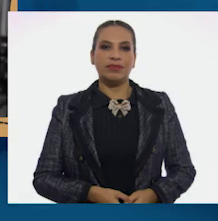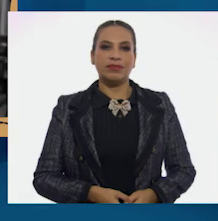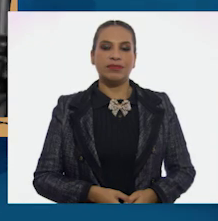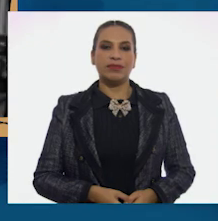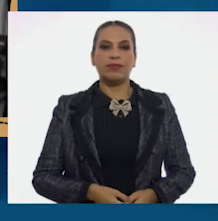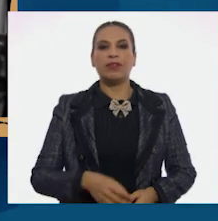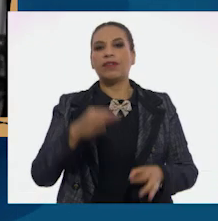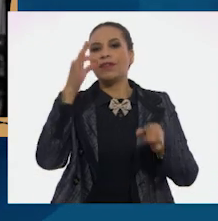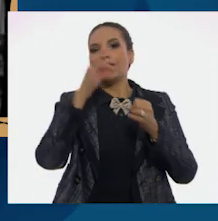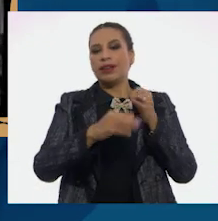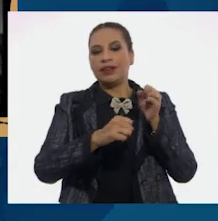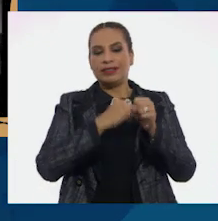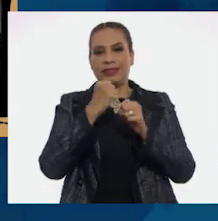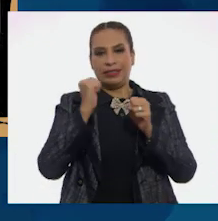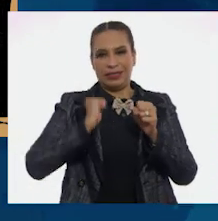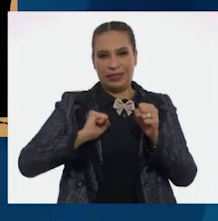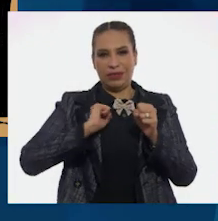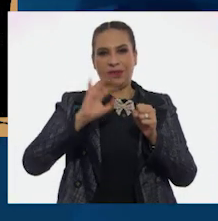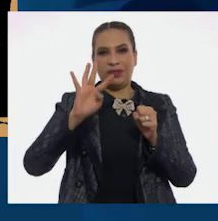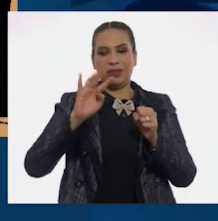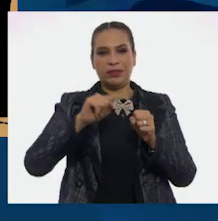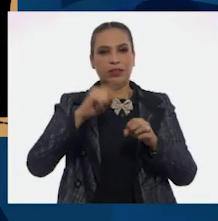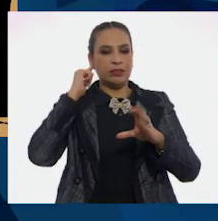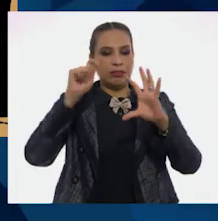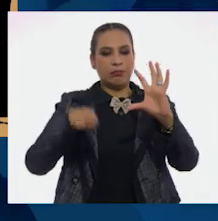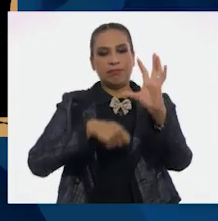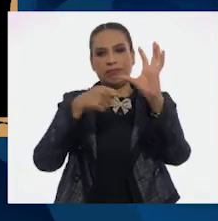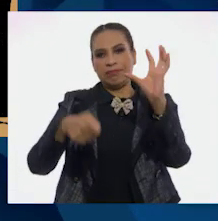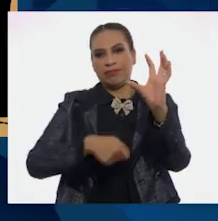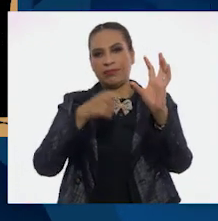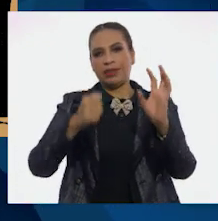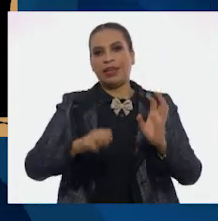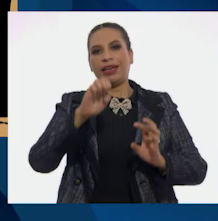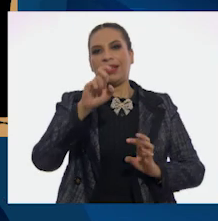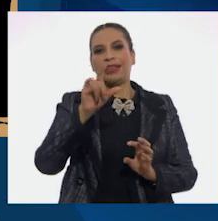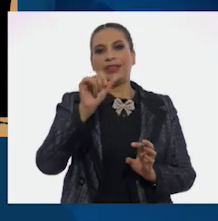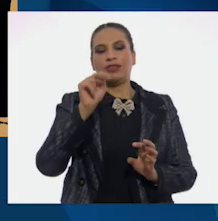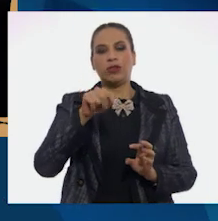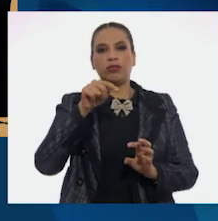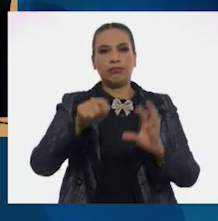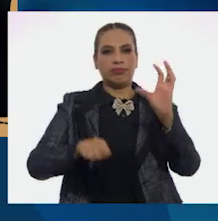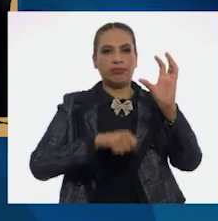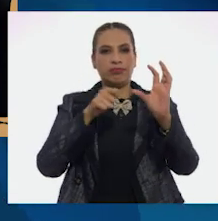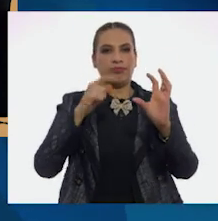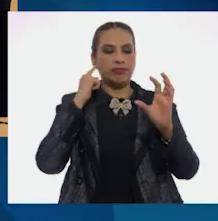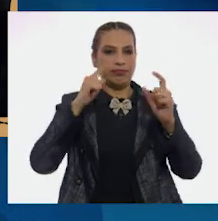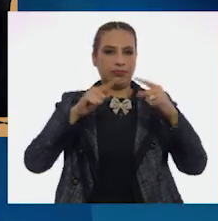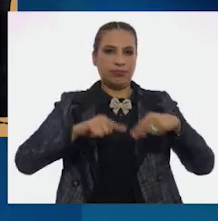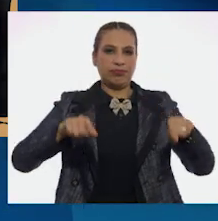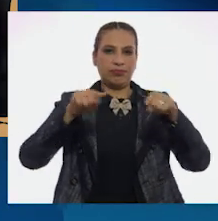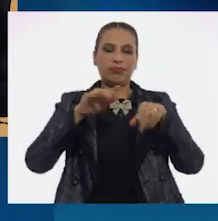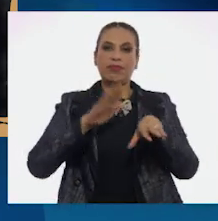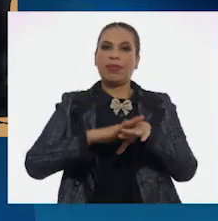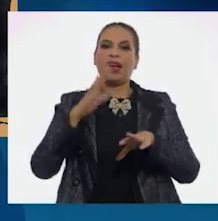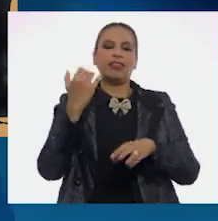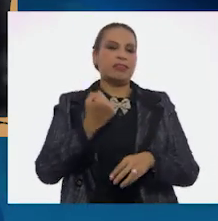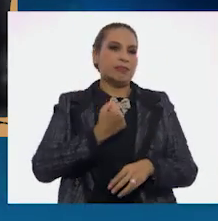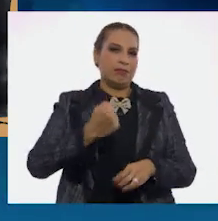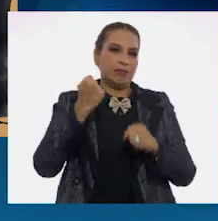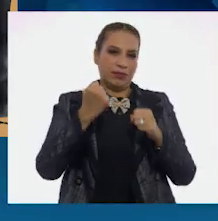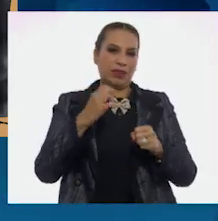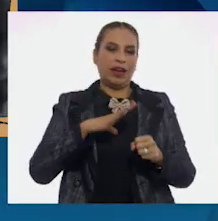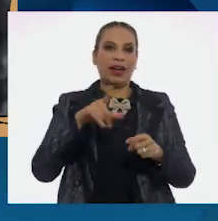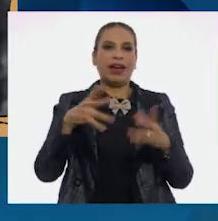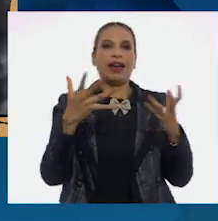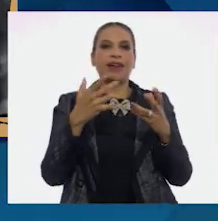Hacia finales del siglo XIX, el fonógrafo de Alva Edison era el aparato de grabación y reproducción más popular que